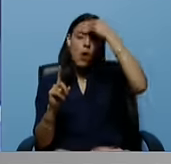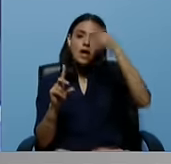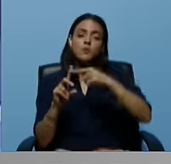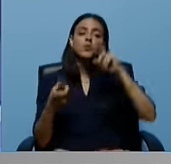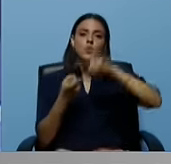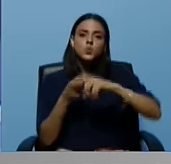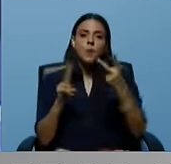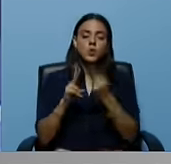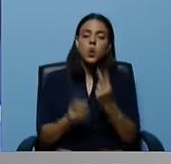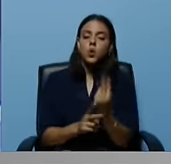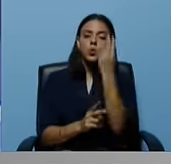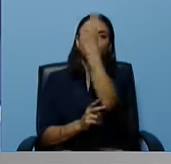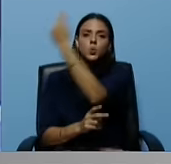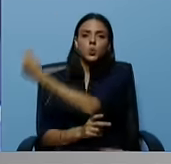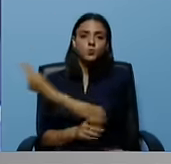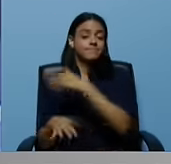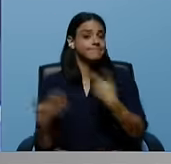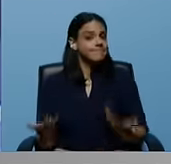español.